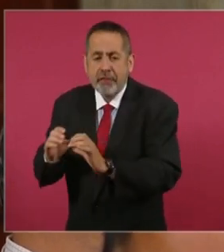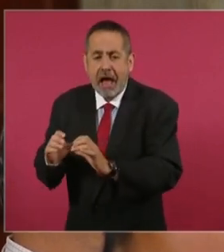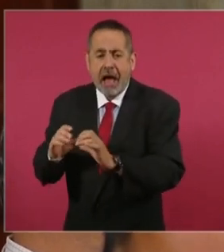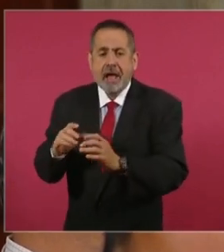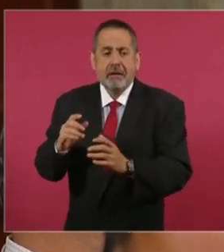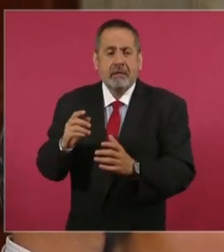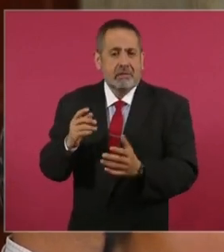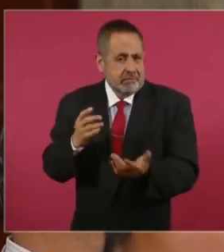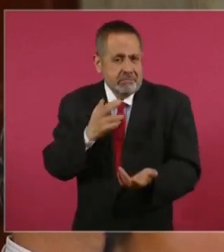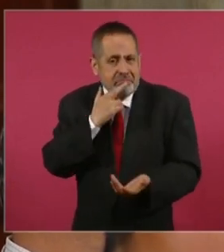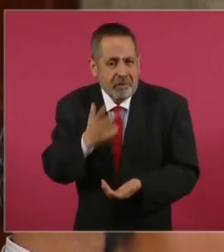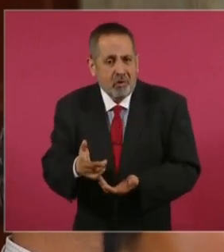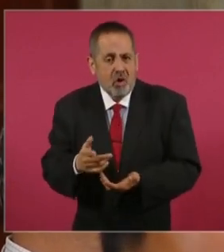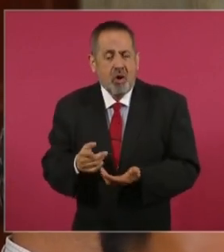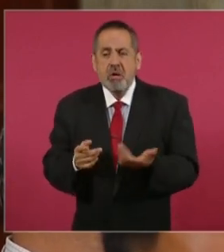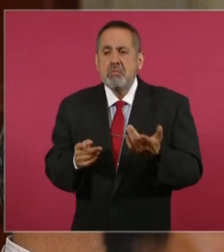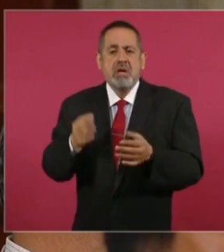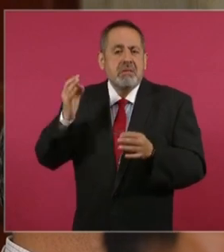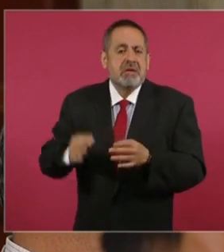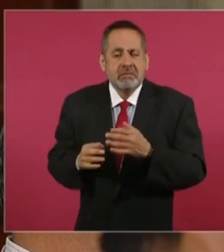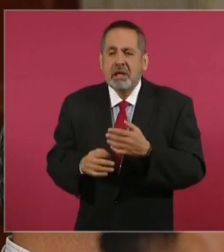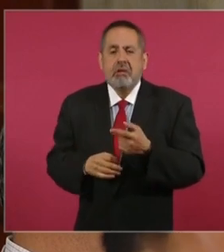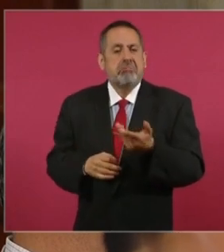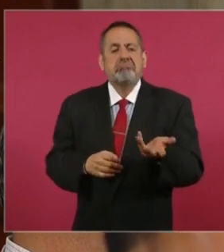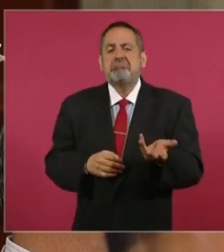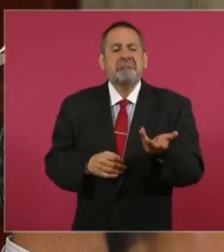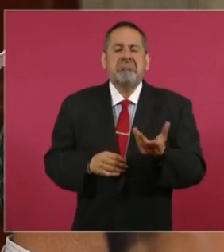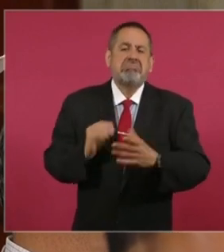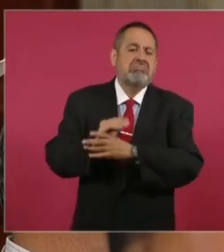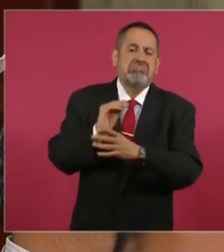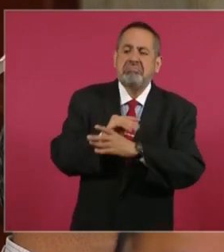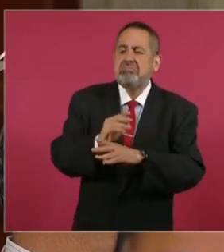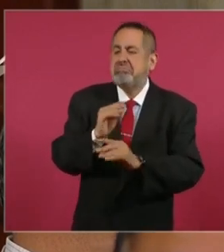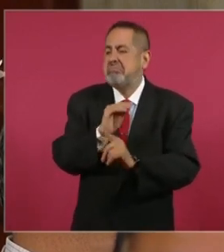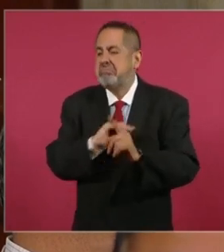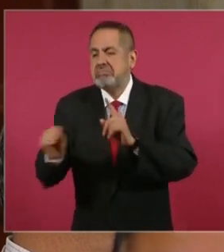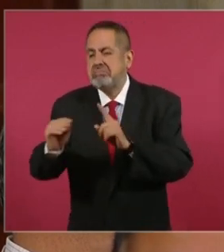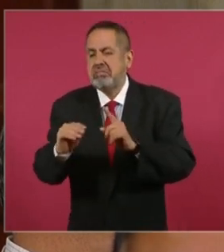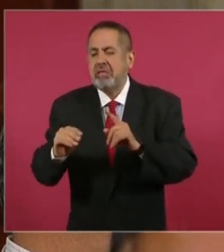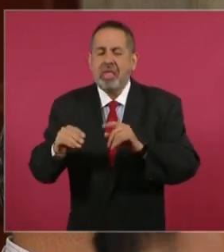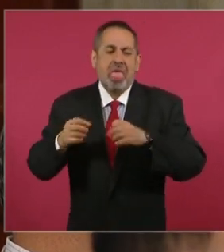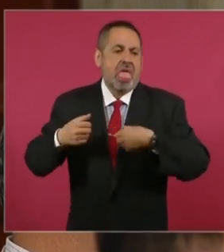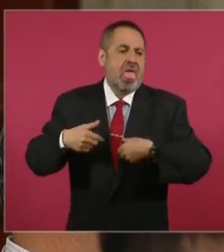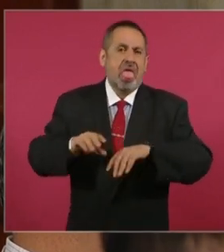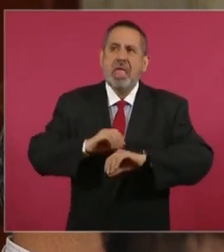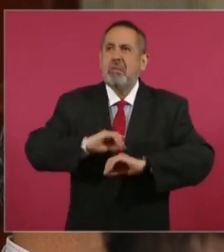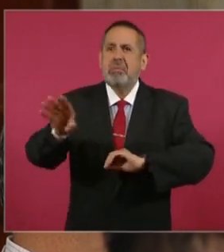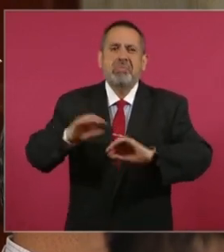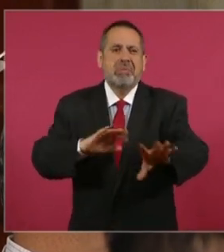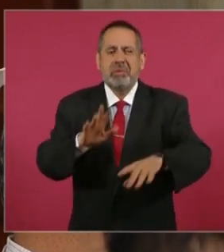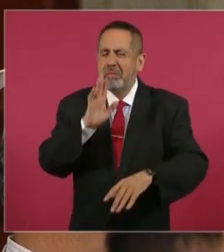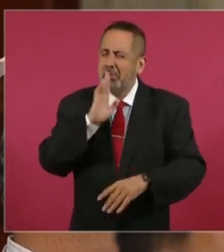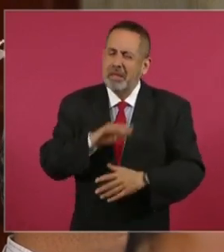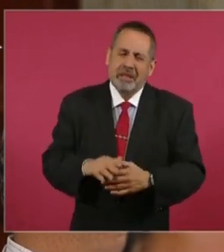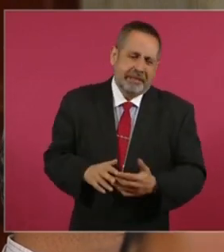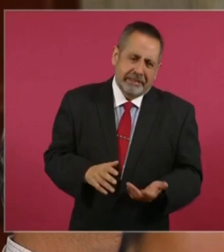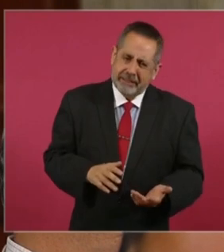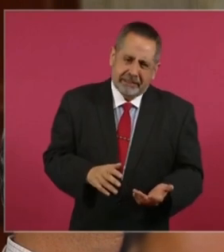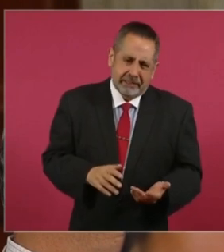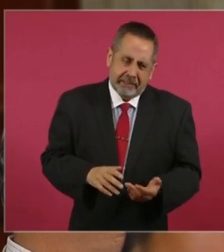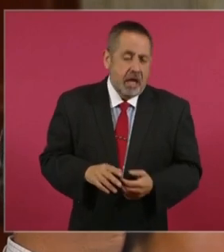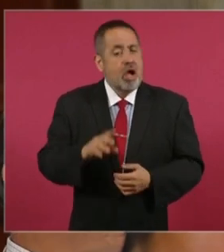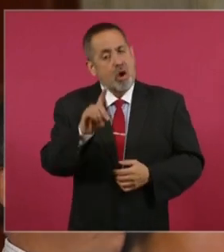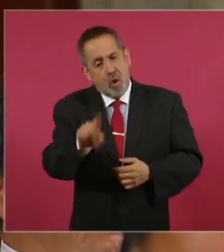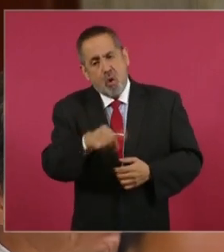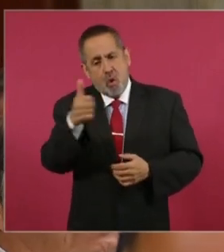diferente o en su defecto dado certeza a la sociedad del porqué de su inevitable destino. Hay otro caso, señor